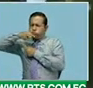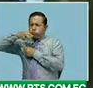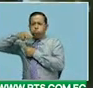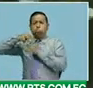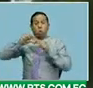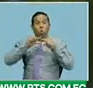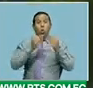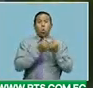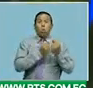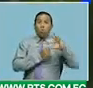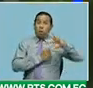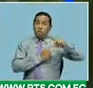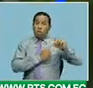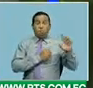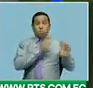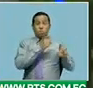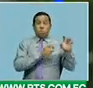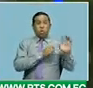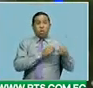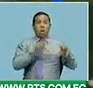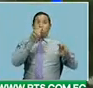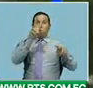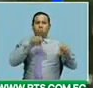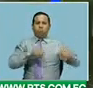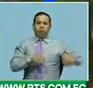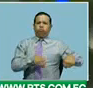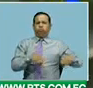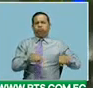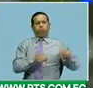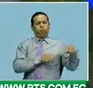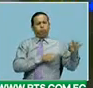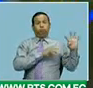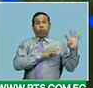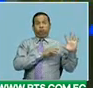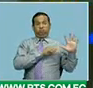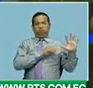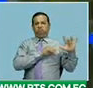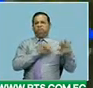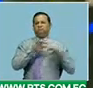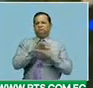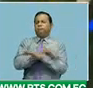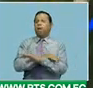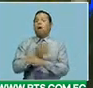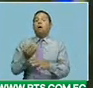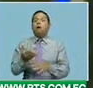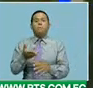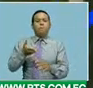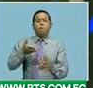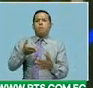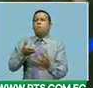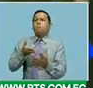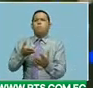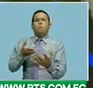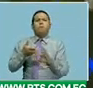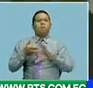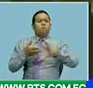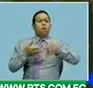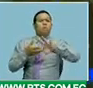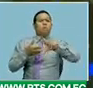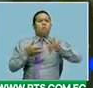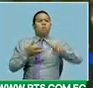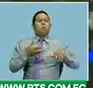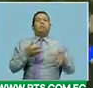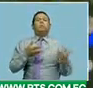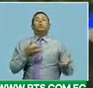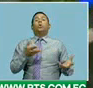de antisociales en dos motocicletas sorprendieron a los asistentes para robar sus pertenencias. El hecho se registró el sábado